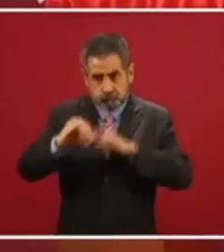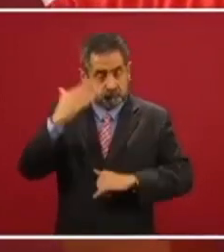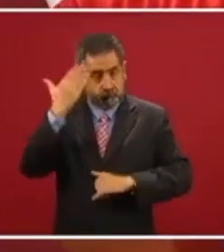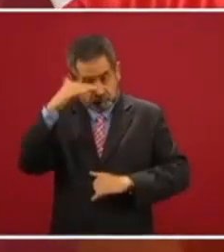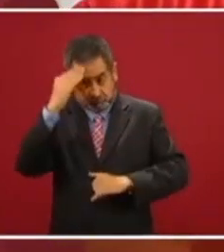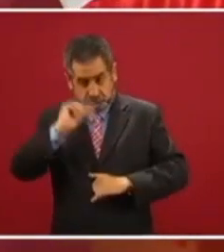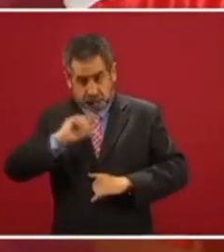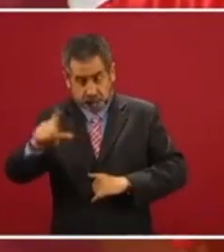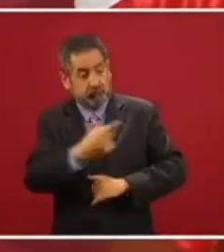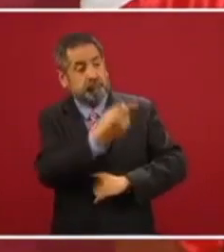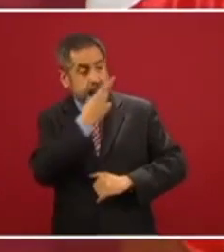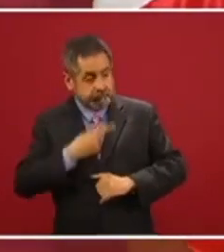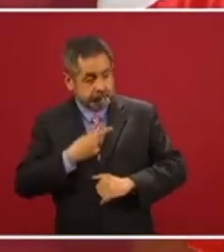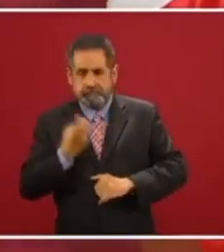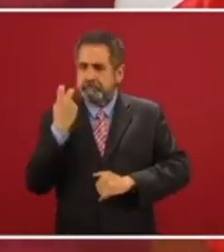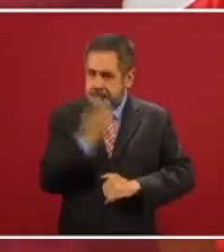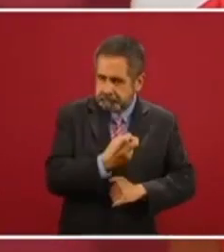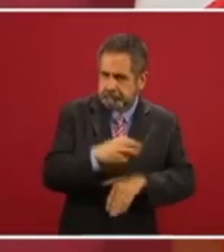nos indiquen.